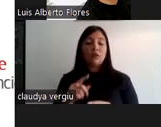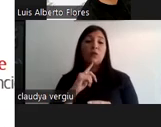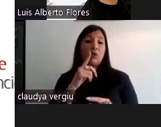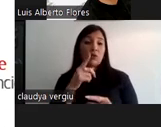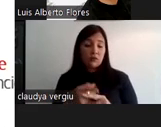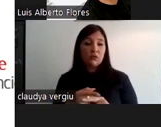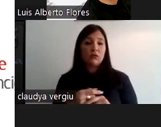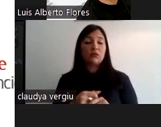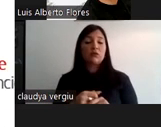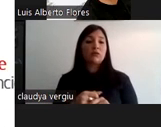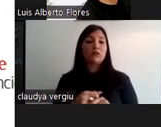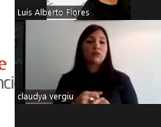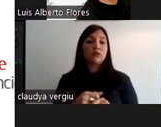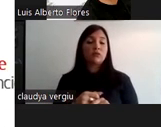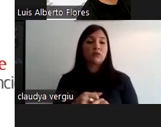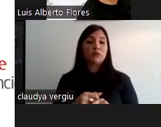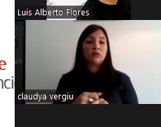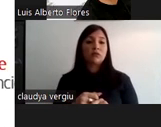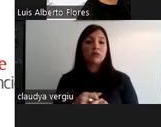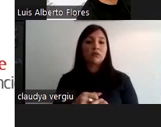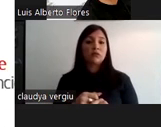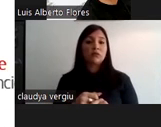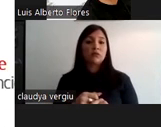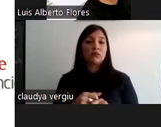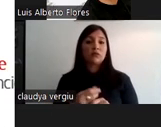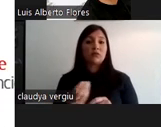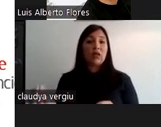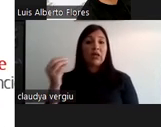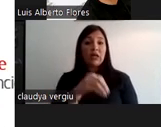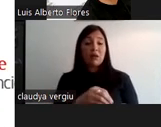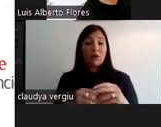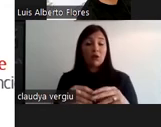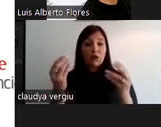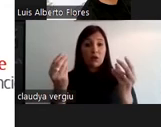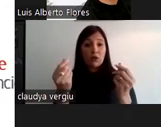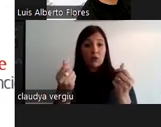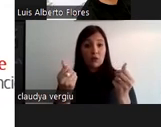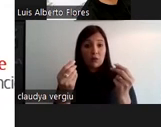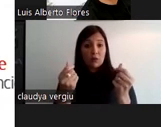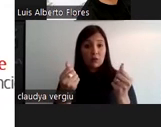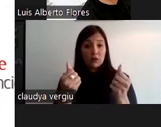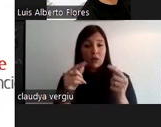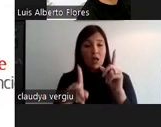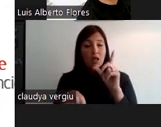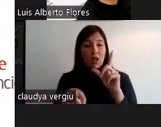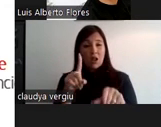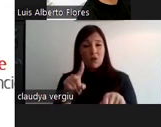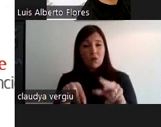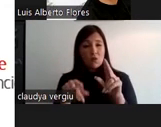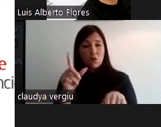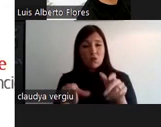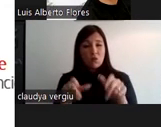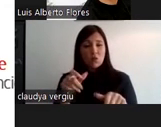ven en la flecha que a pesar de El incremento en los precios ha hecho que de repente algunos sí decidan viajar